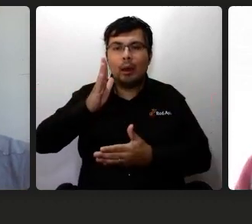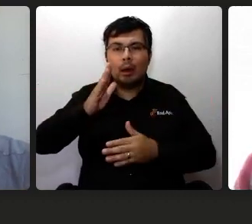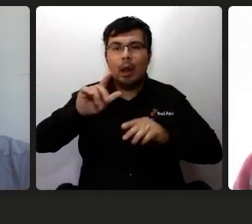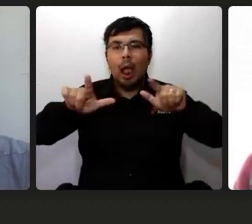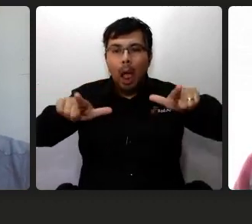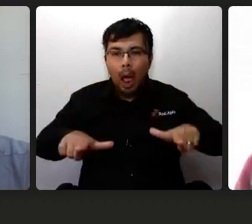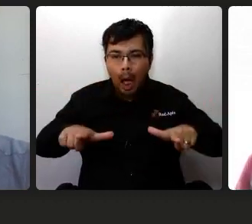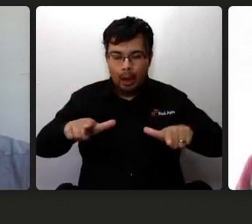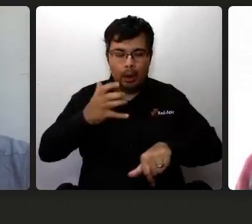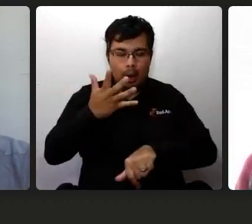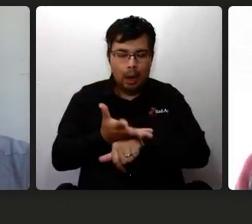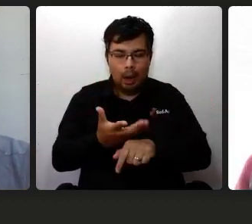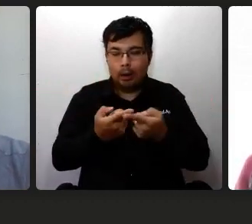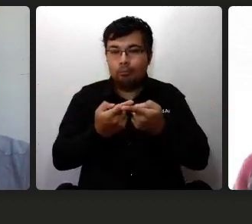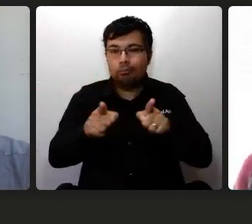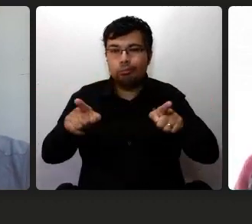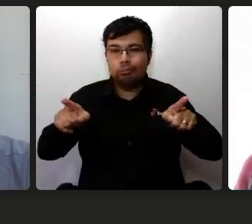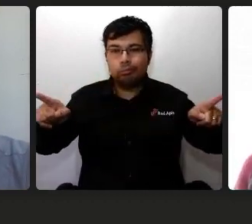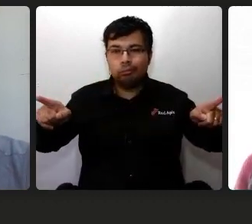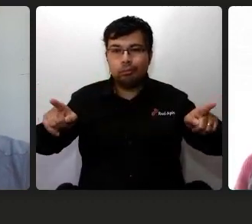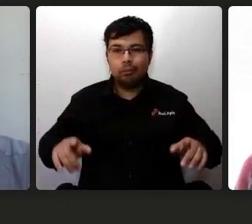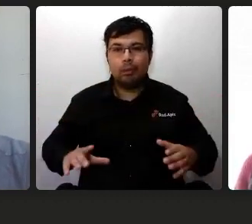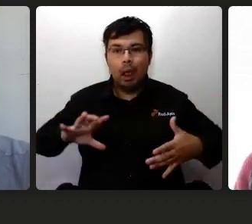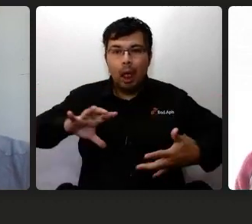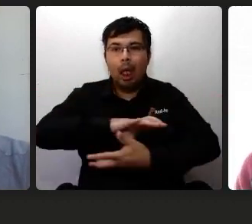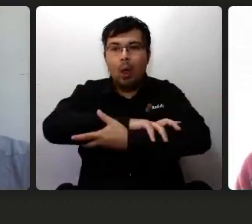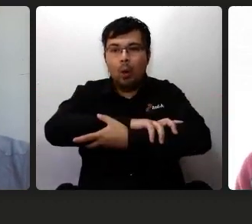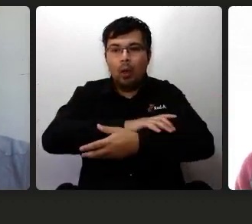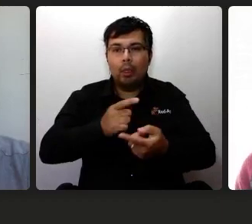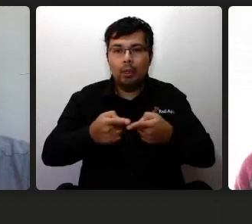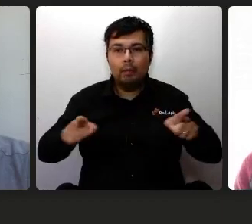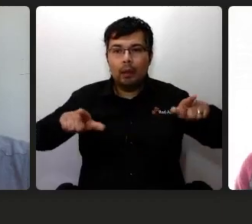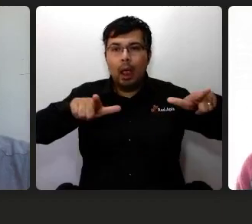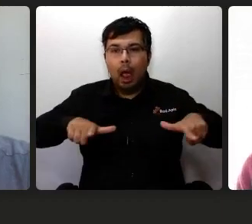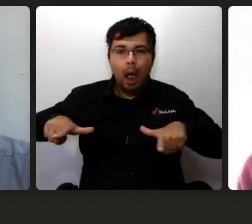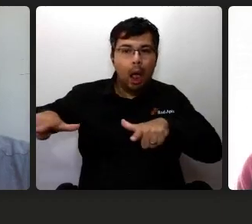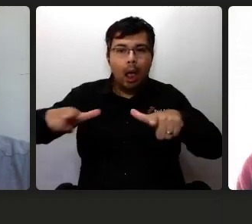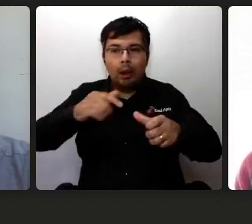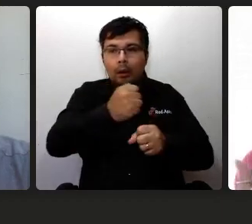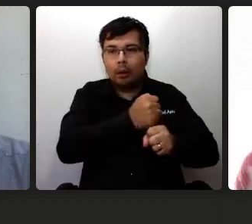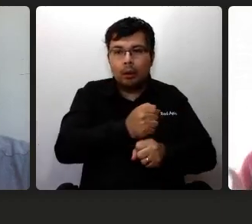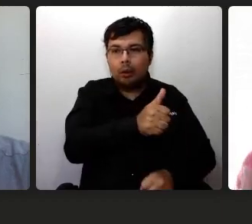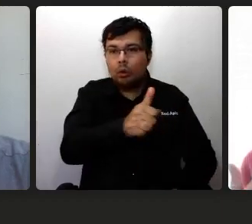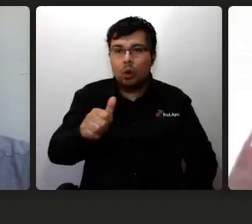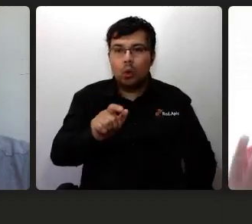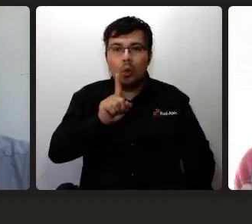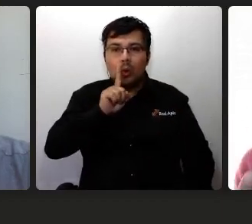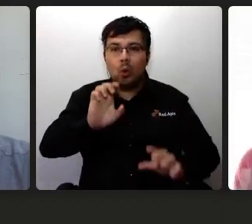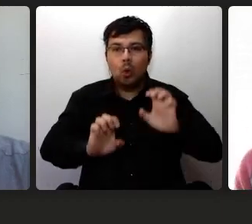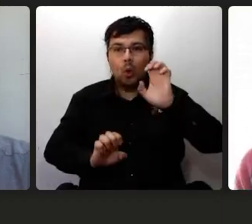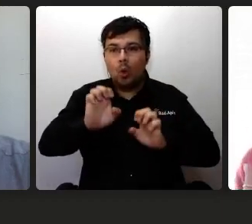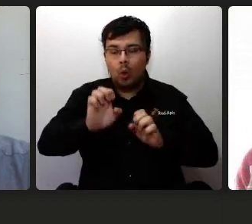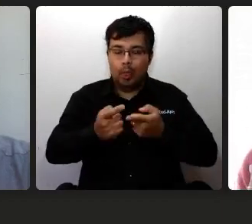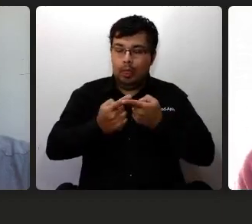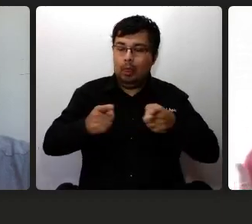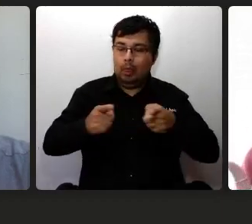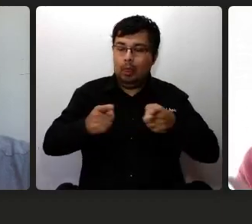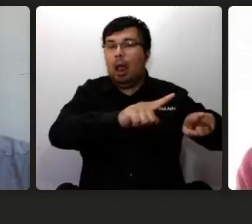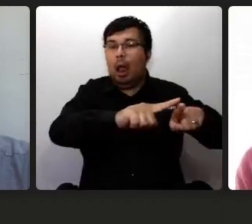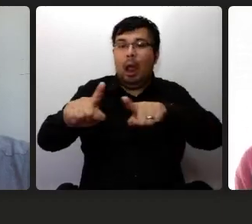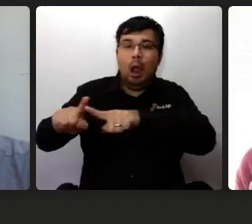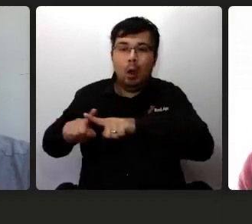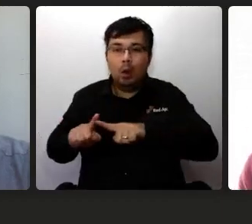aliados de distintos áreas y rubros, porque además todos tenemos una empresa que es absolutamente distinta en cuanto a